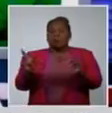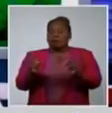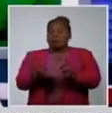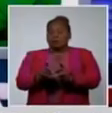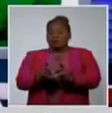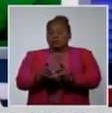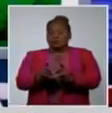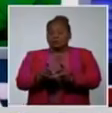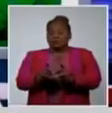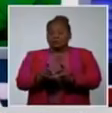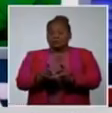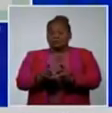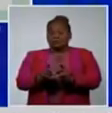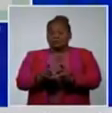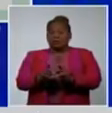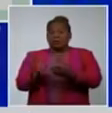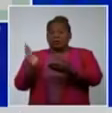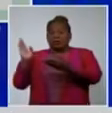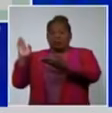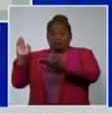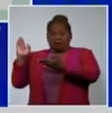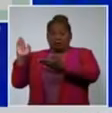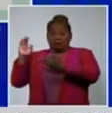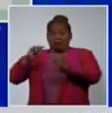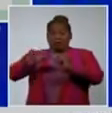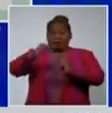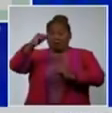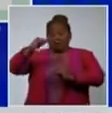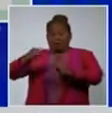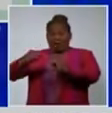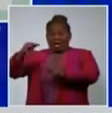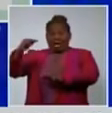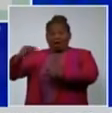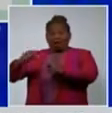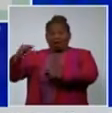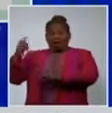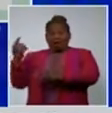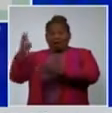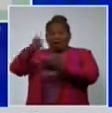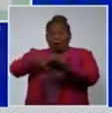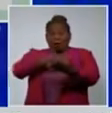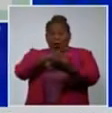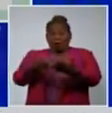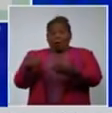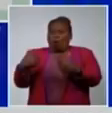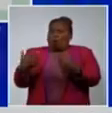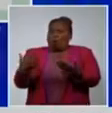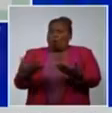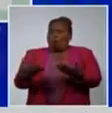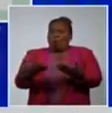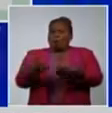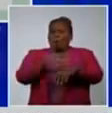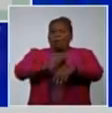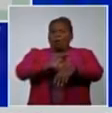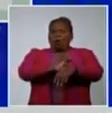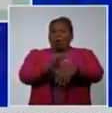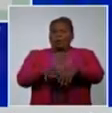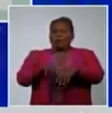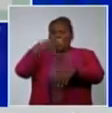usted el básico de la tabla con gráficos comprueba el comportamiento de la pandemia